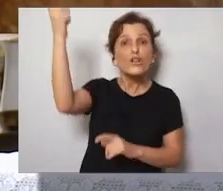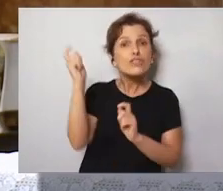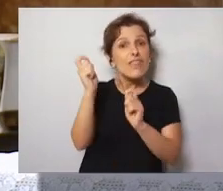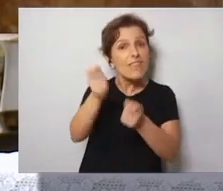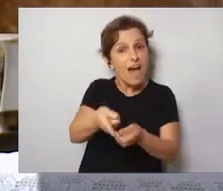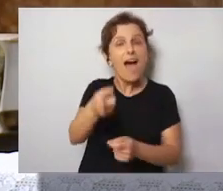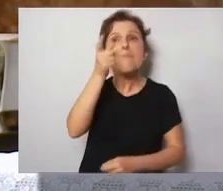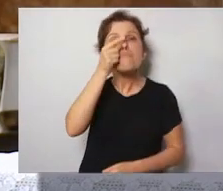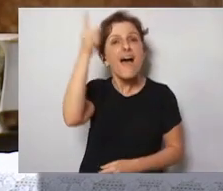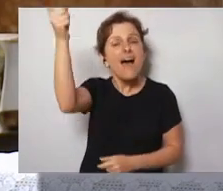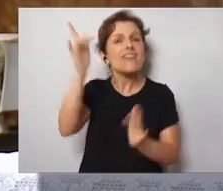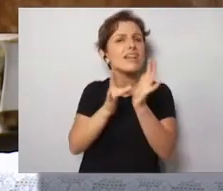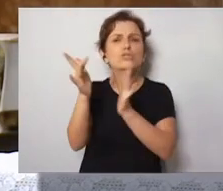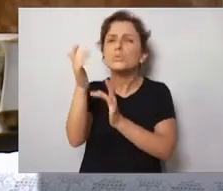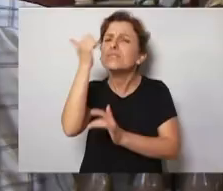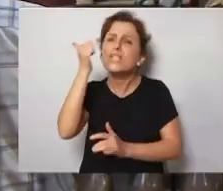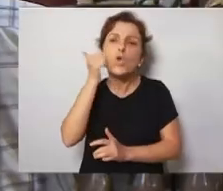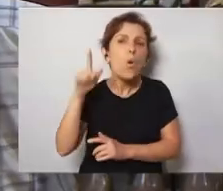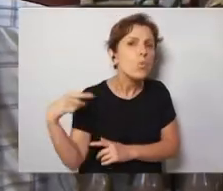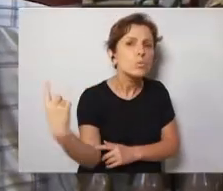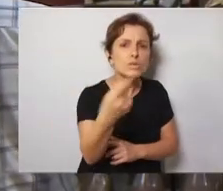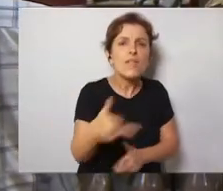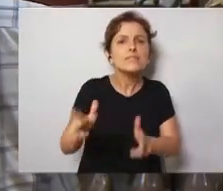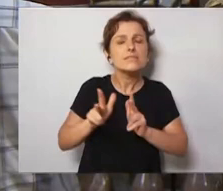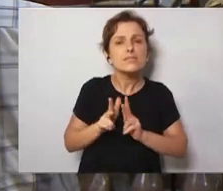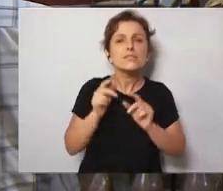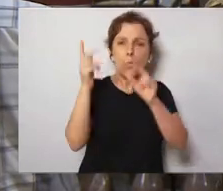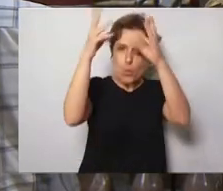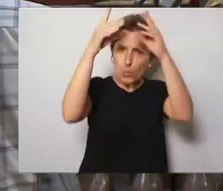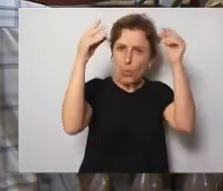y de jesucristo el señor estén con todos ustedes